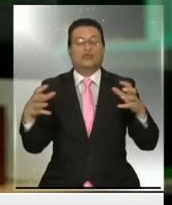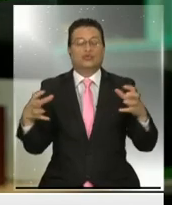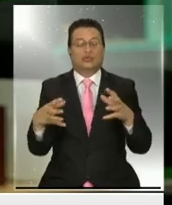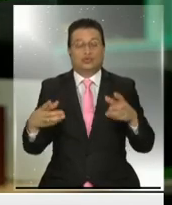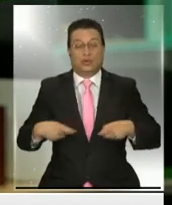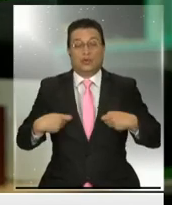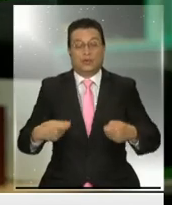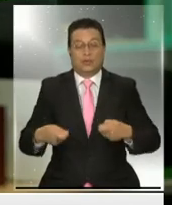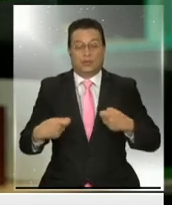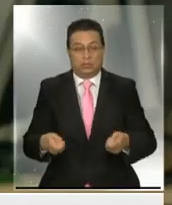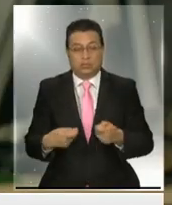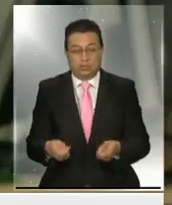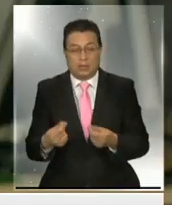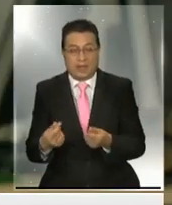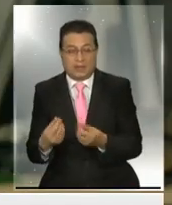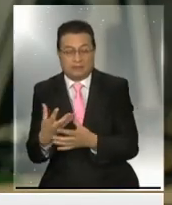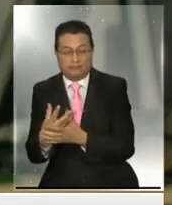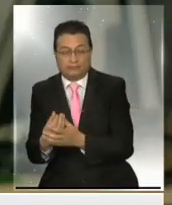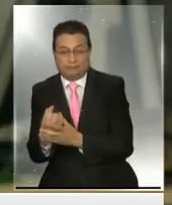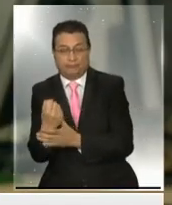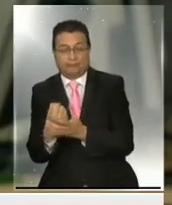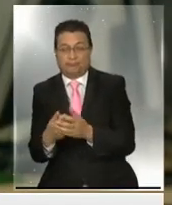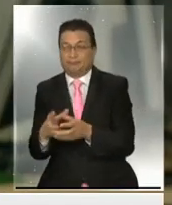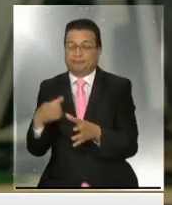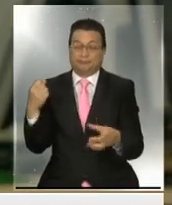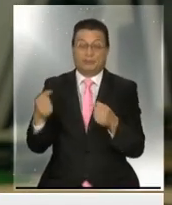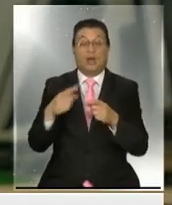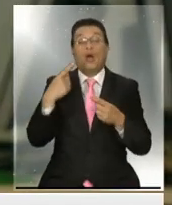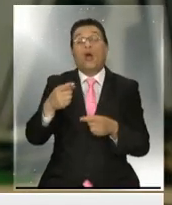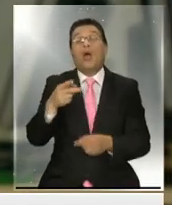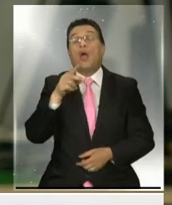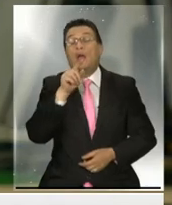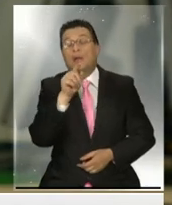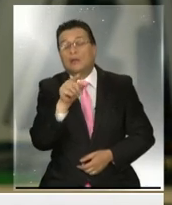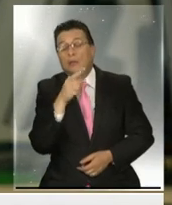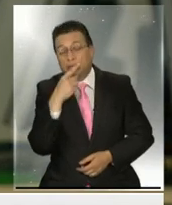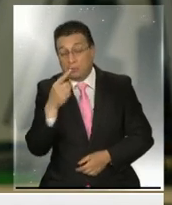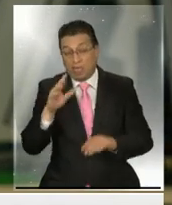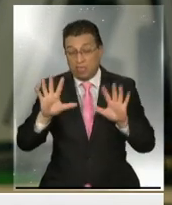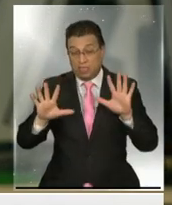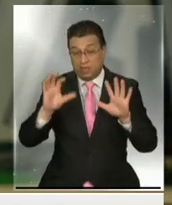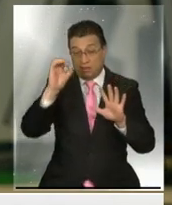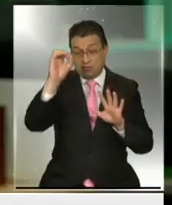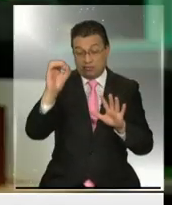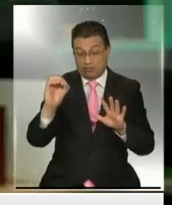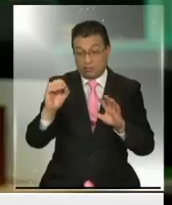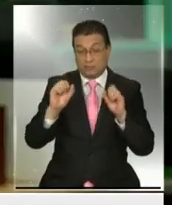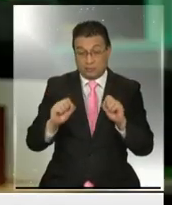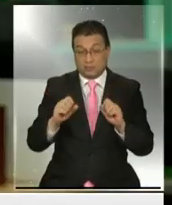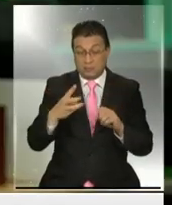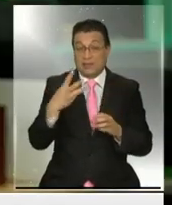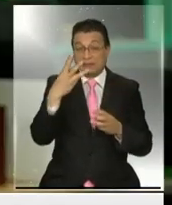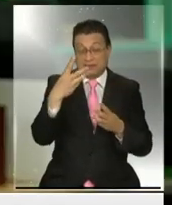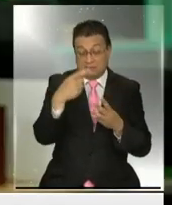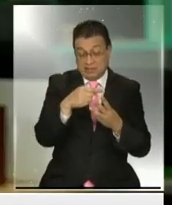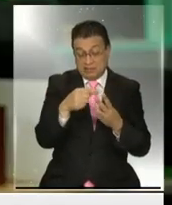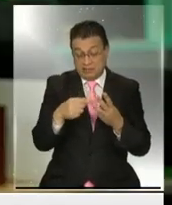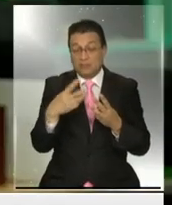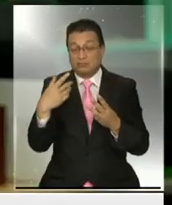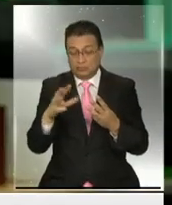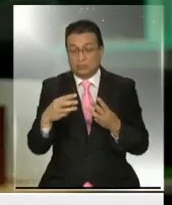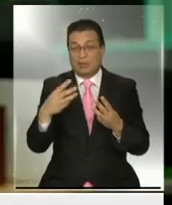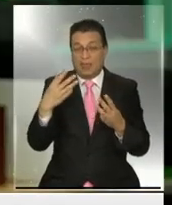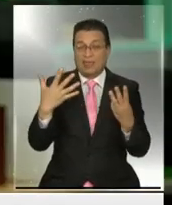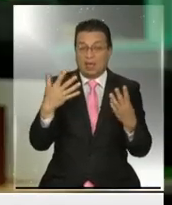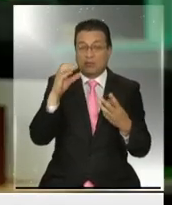salida capitales don roberto a ver vamos al desempleo proyección de un 10 por ciento yo diga en el trimestre en torno al 10 por ciento el